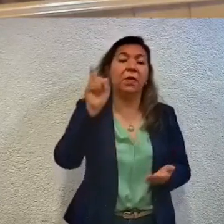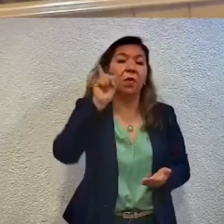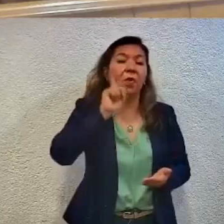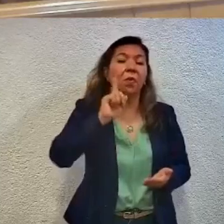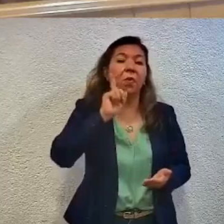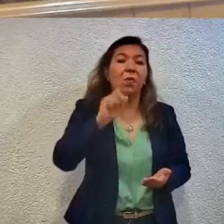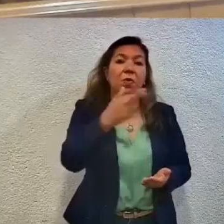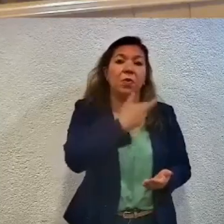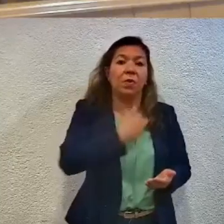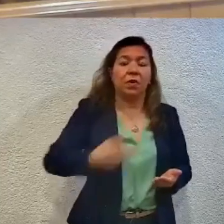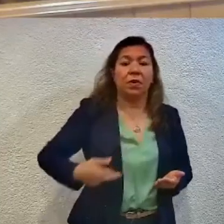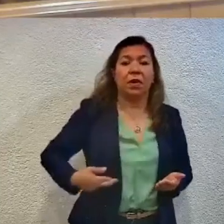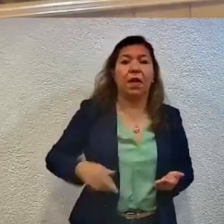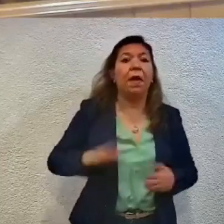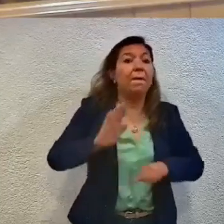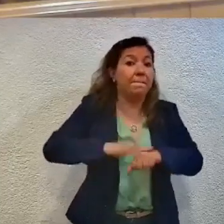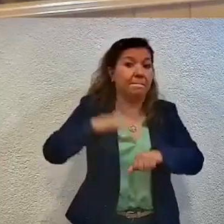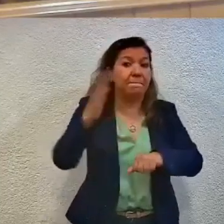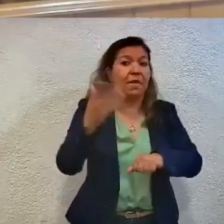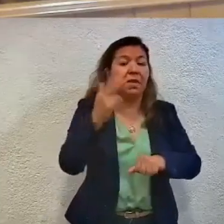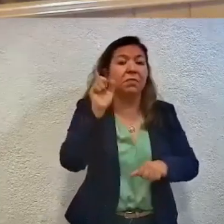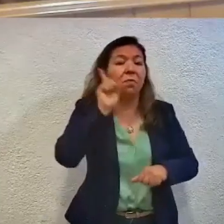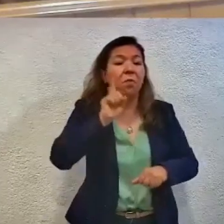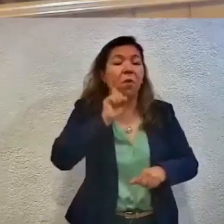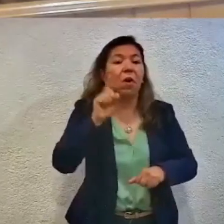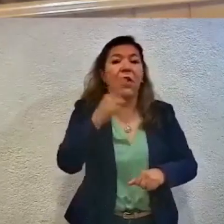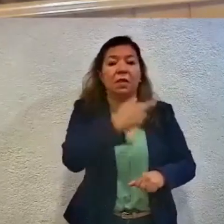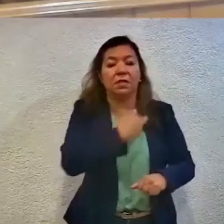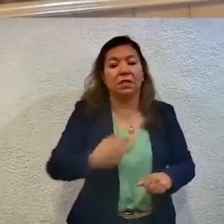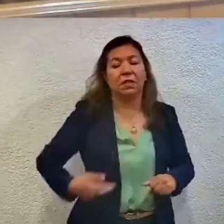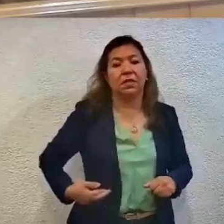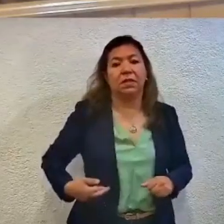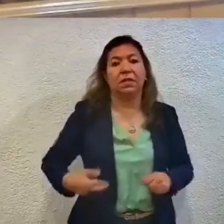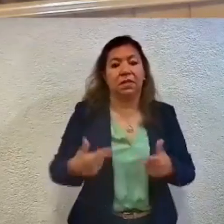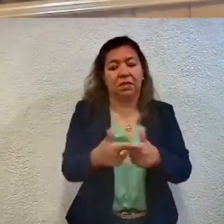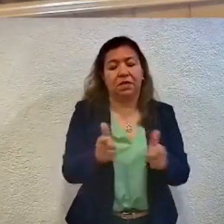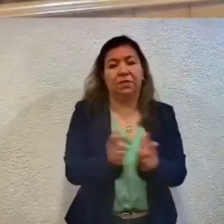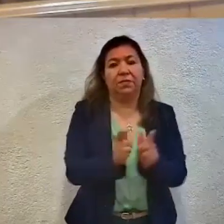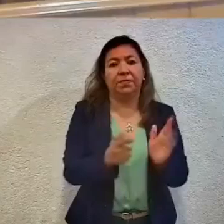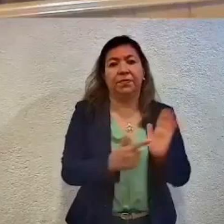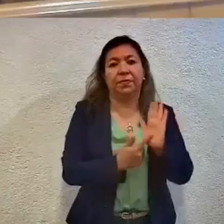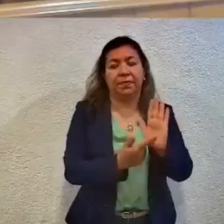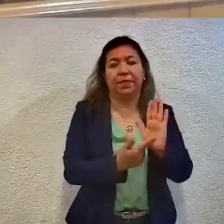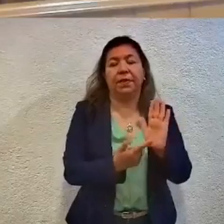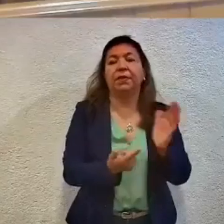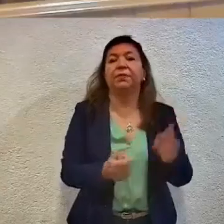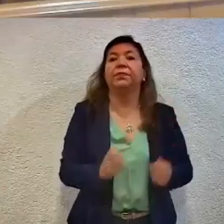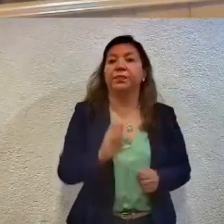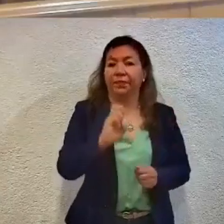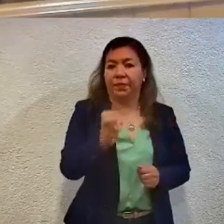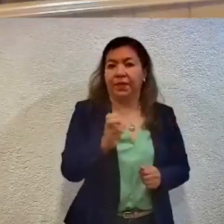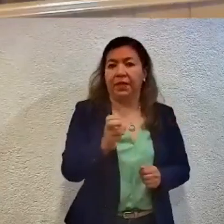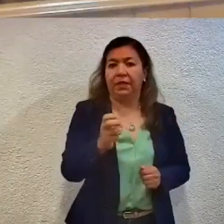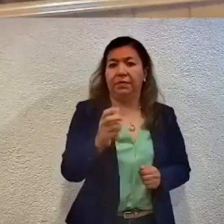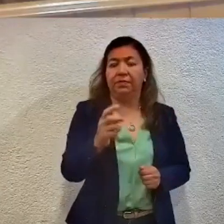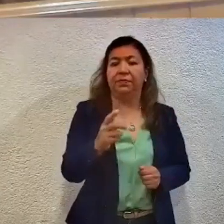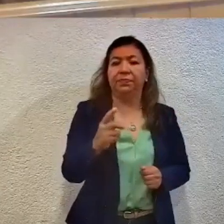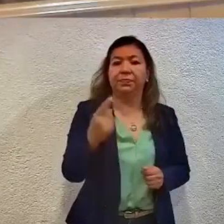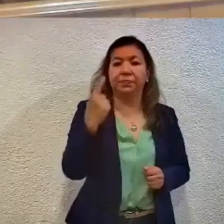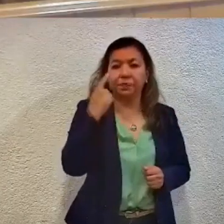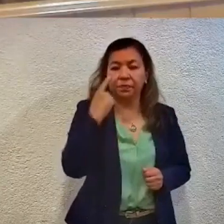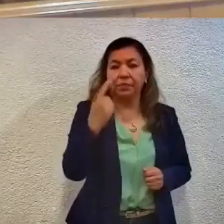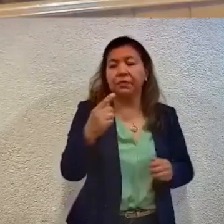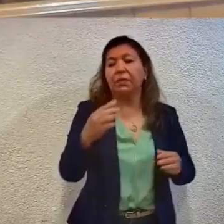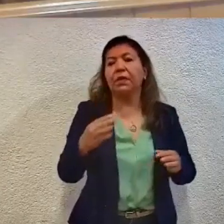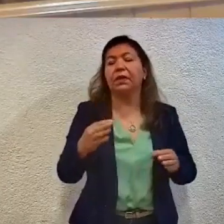sindicatura mujer. A su decir, hay una sobrerepresentación del género femenino en su partido. Ello porque desde